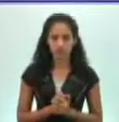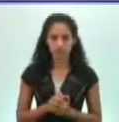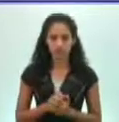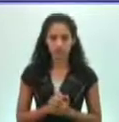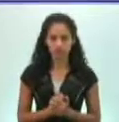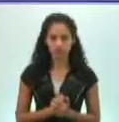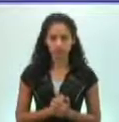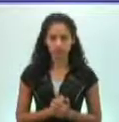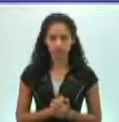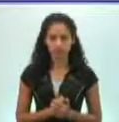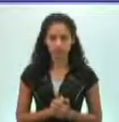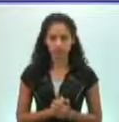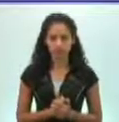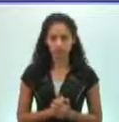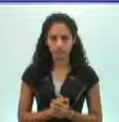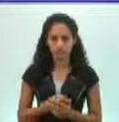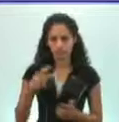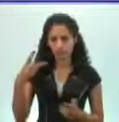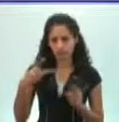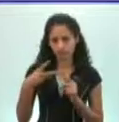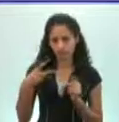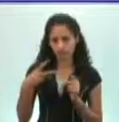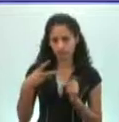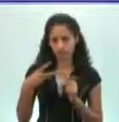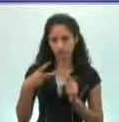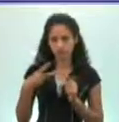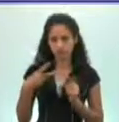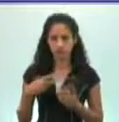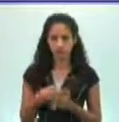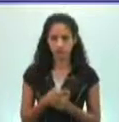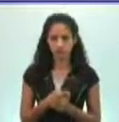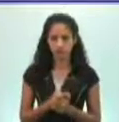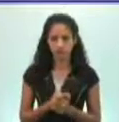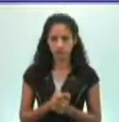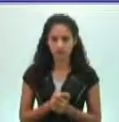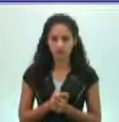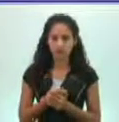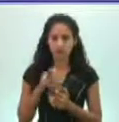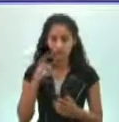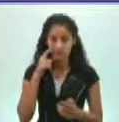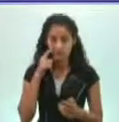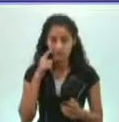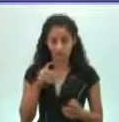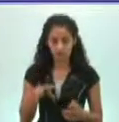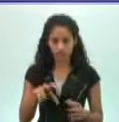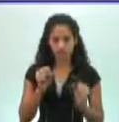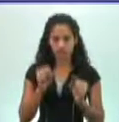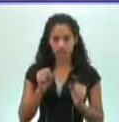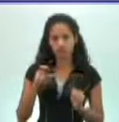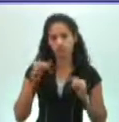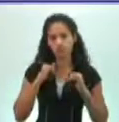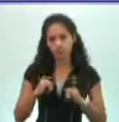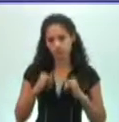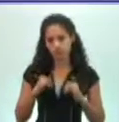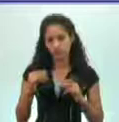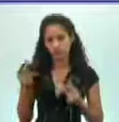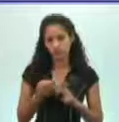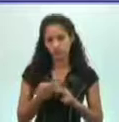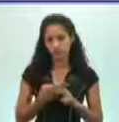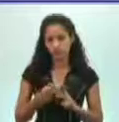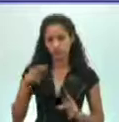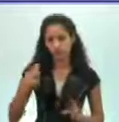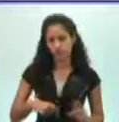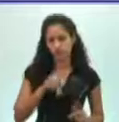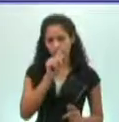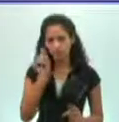investigativo? En una segunda etapa vamos a la obtención de los datos. Para ello debemos